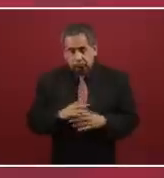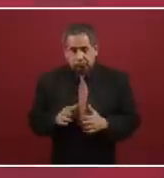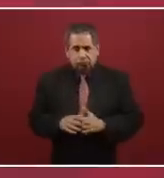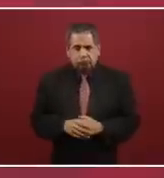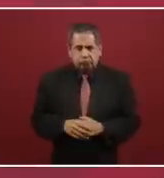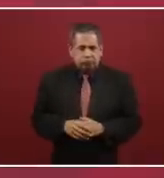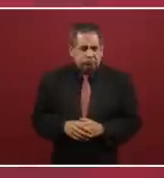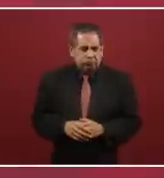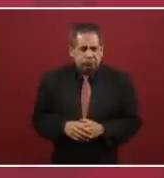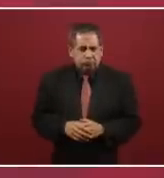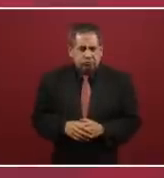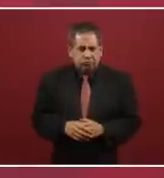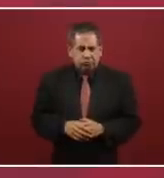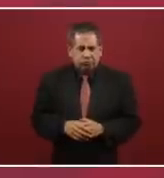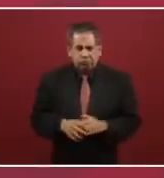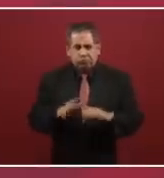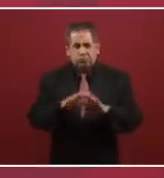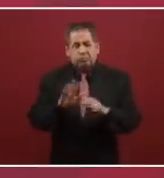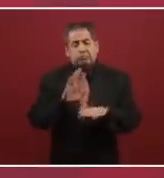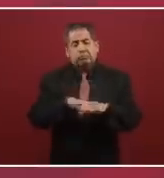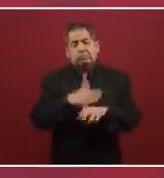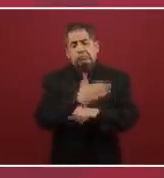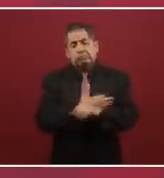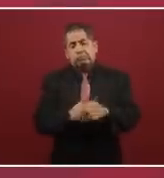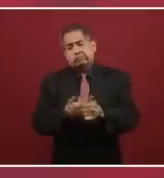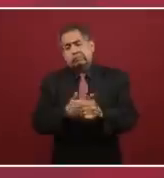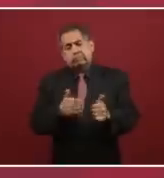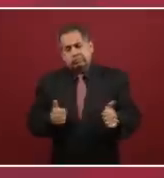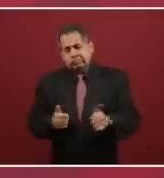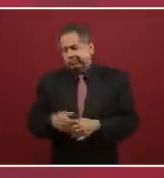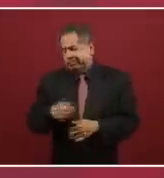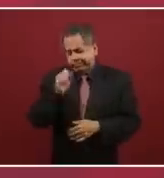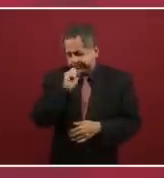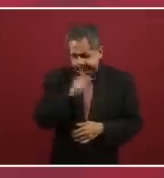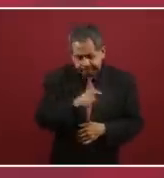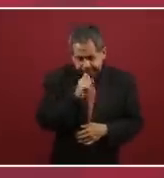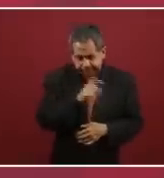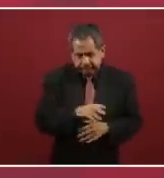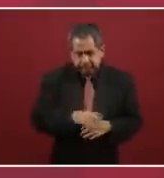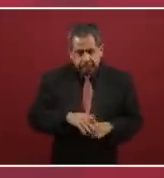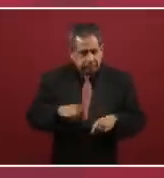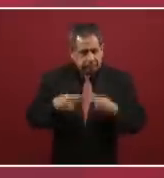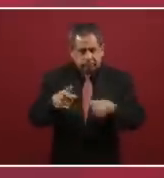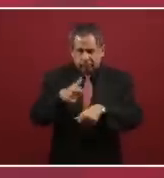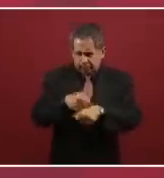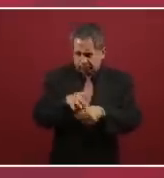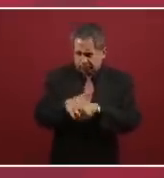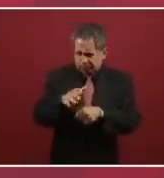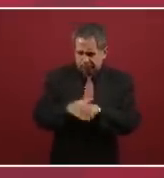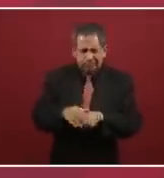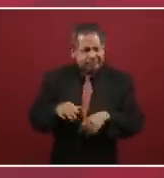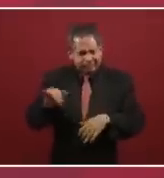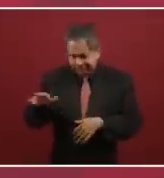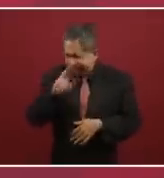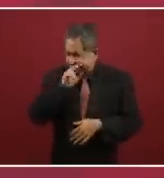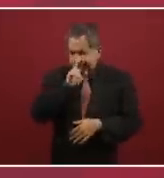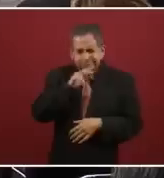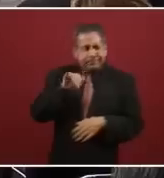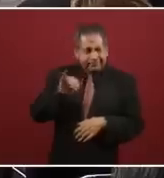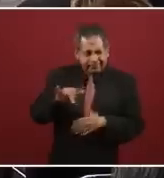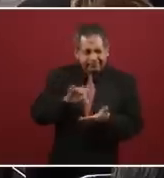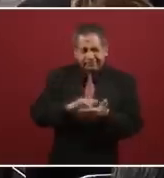ninguna demora, es parte de lo mismo. ¿Se entregará en tiempo y forma?